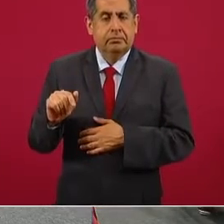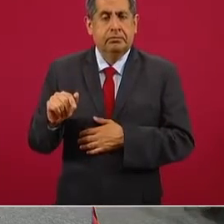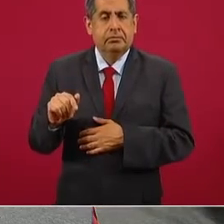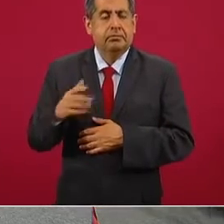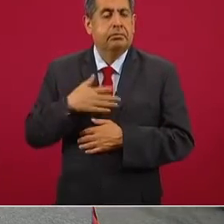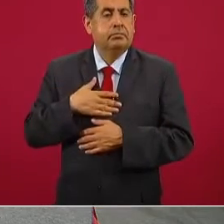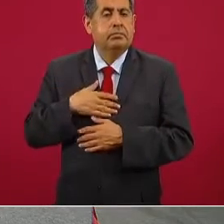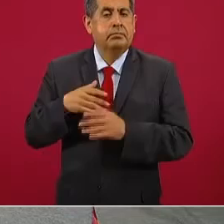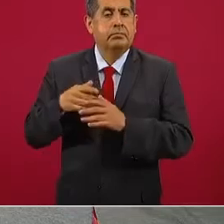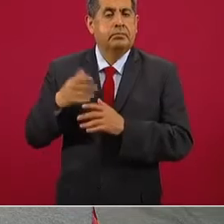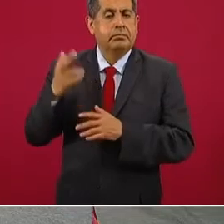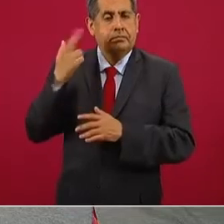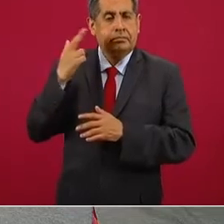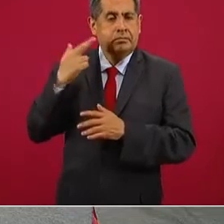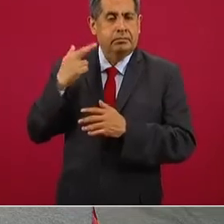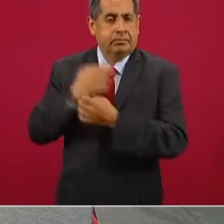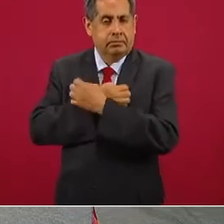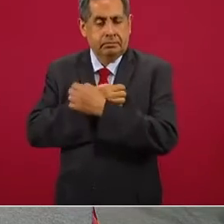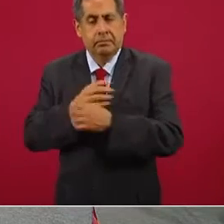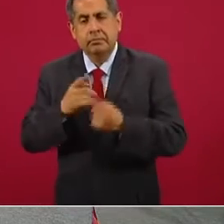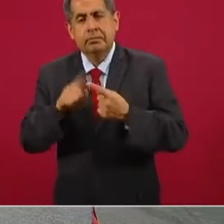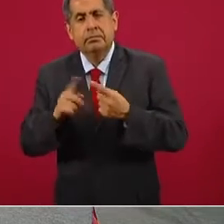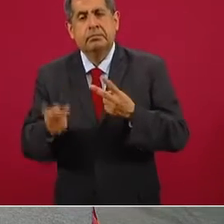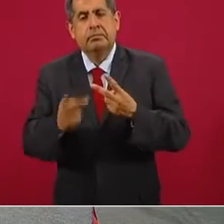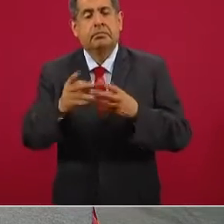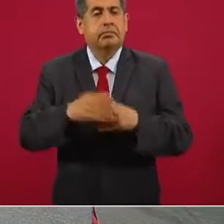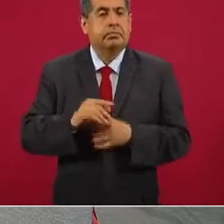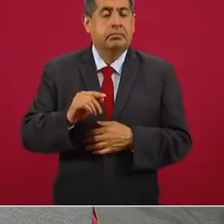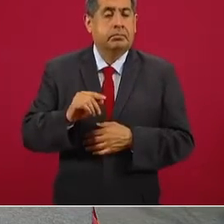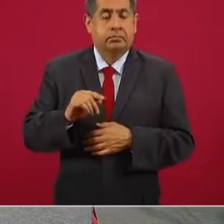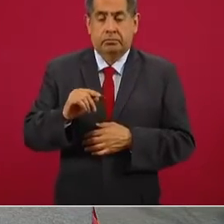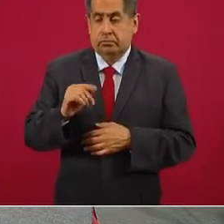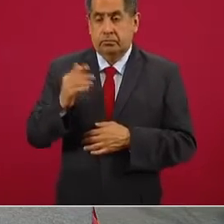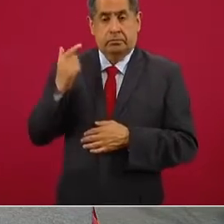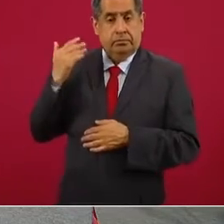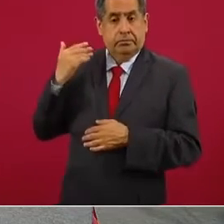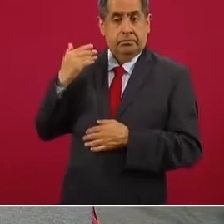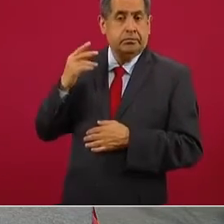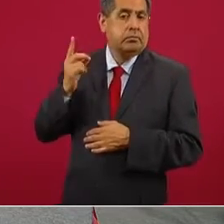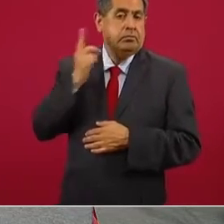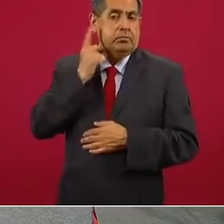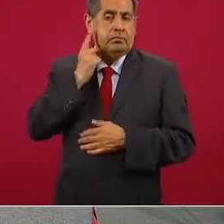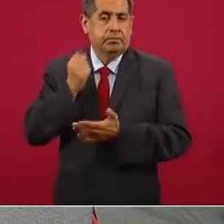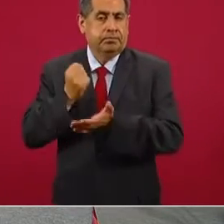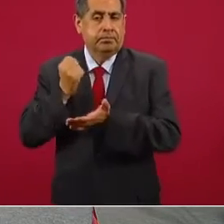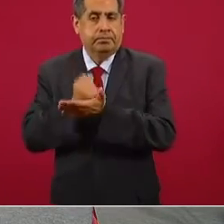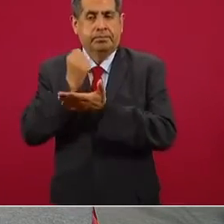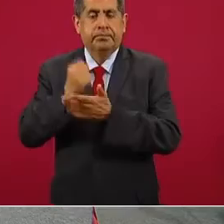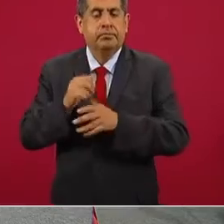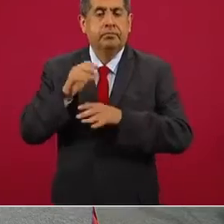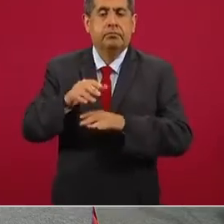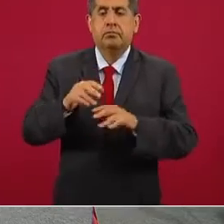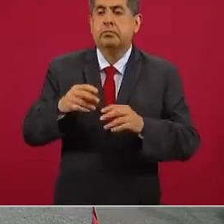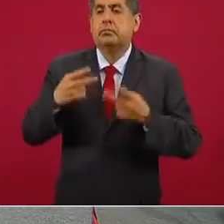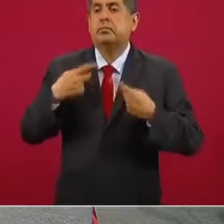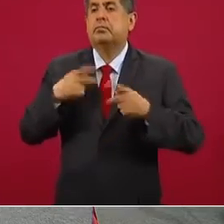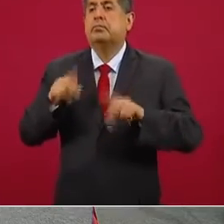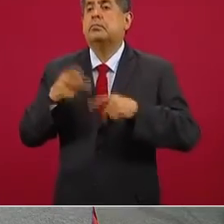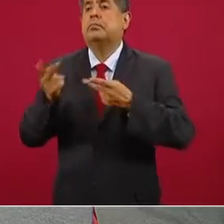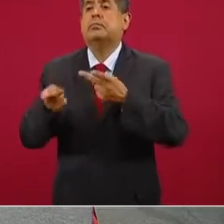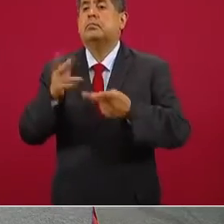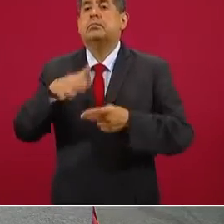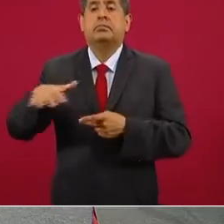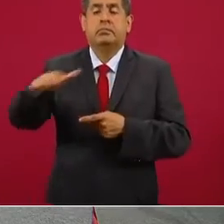de Radio Educación. La primera pregunta es, los diputados aprobaron este asunto de de la consulta ciudadana, pero bueno, el